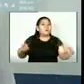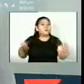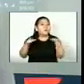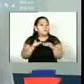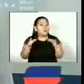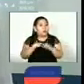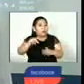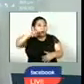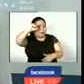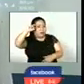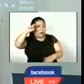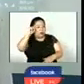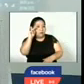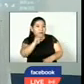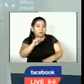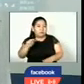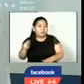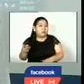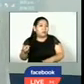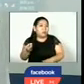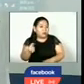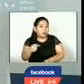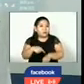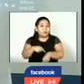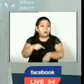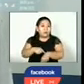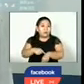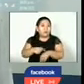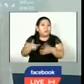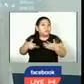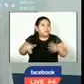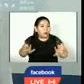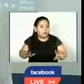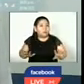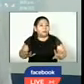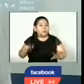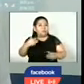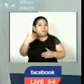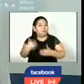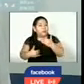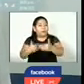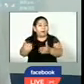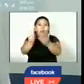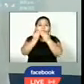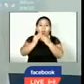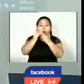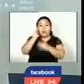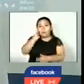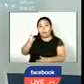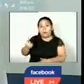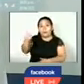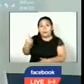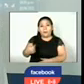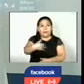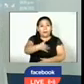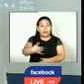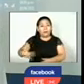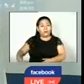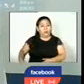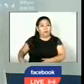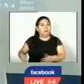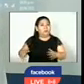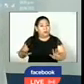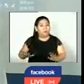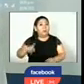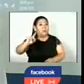esos trabajos que se dijo se iban a hacer para que el servicio se vaya regulando ahí tenemos estas declaraciones que son de última hora mañana